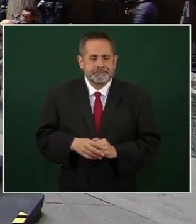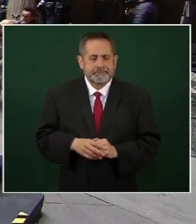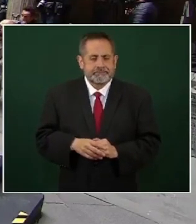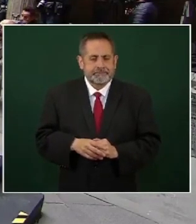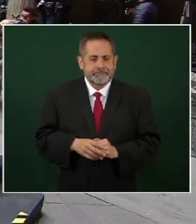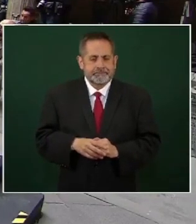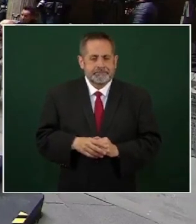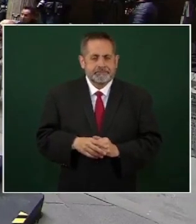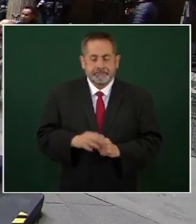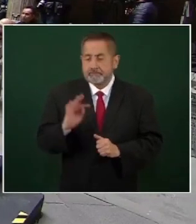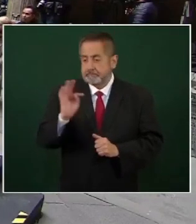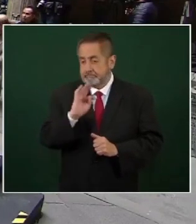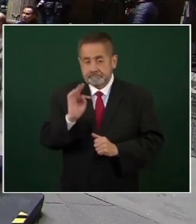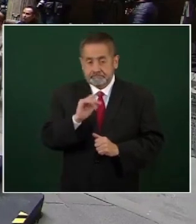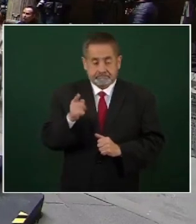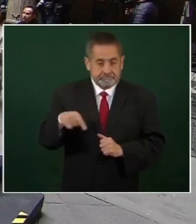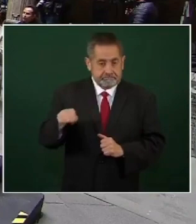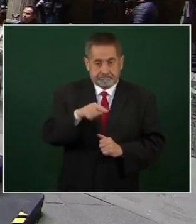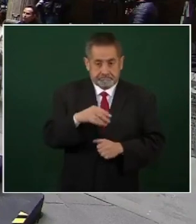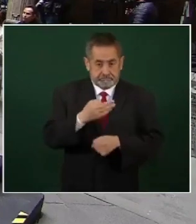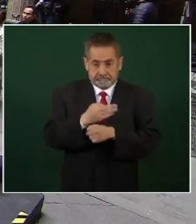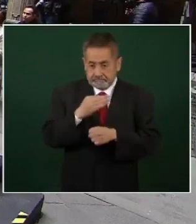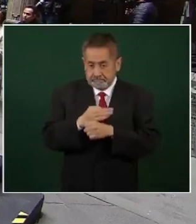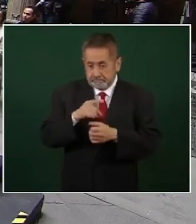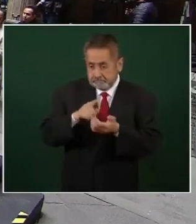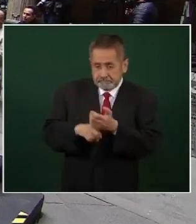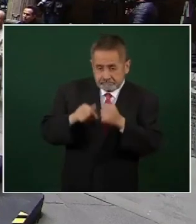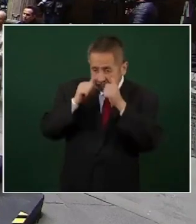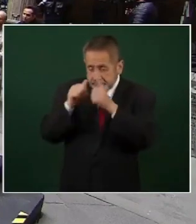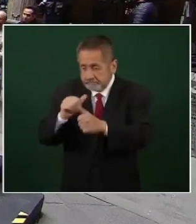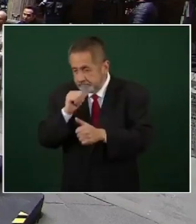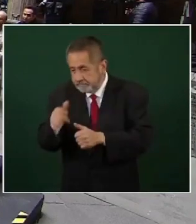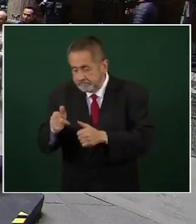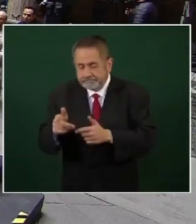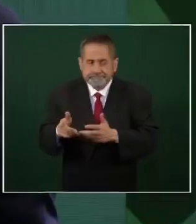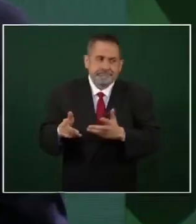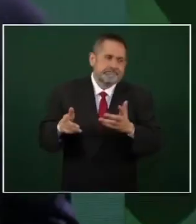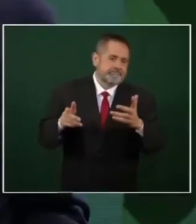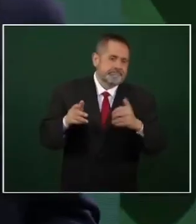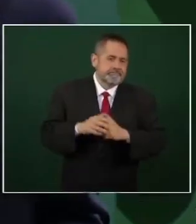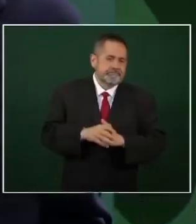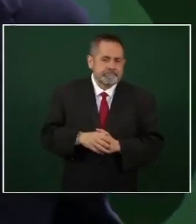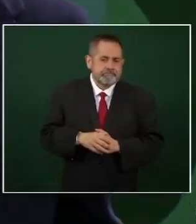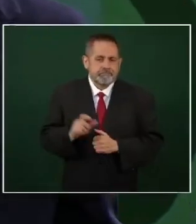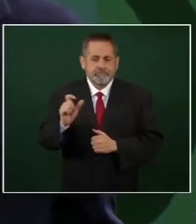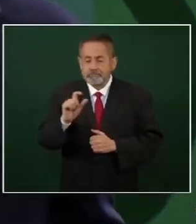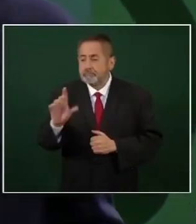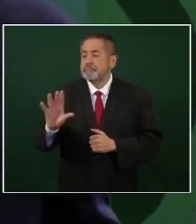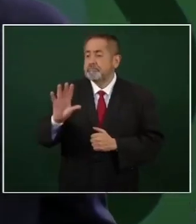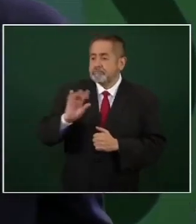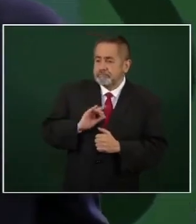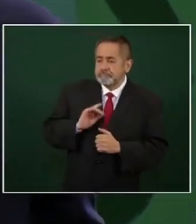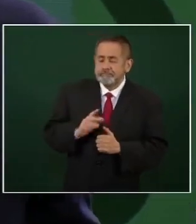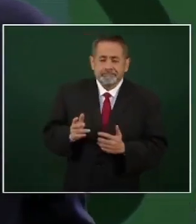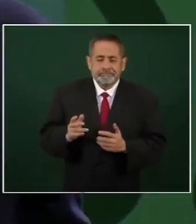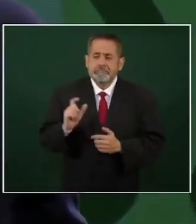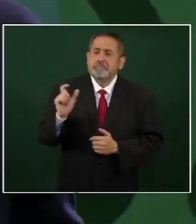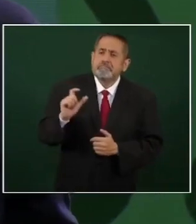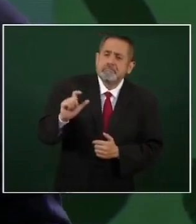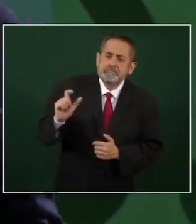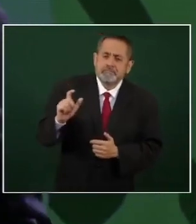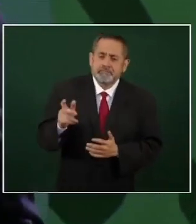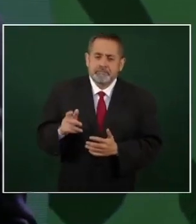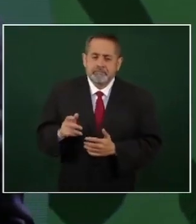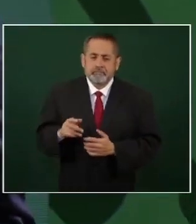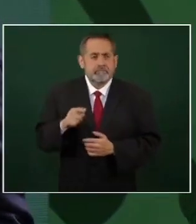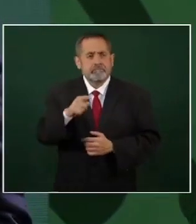la posibilidad de que ellos tengan ahora que sean atendidos, pues ¿cuándo? Y además me lo dicen, es